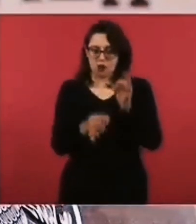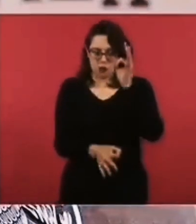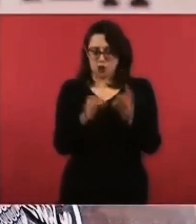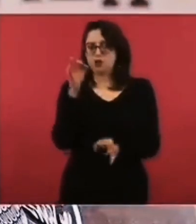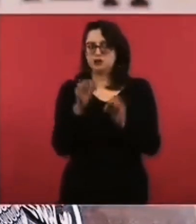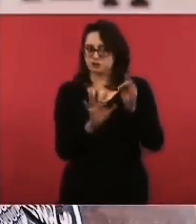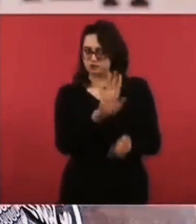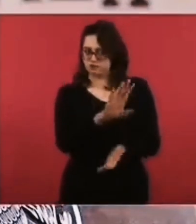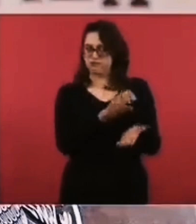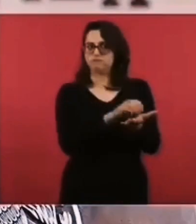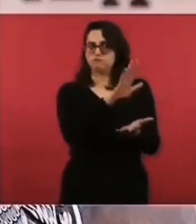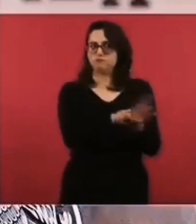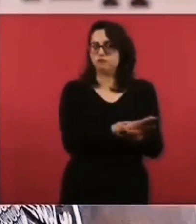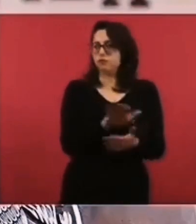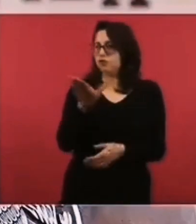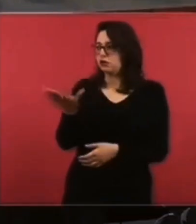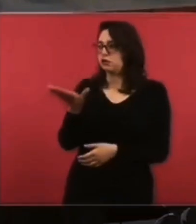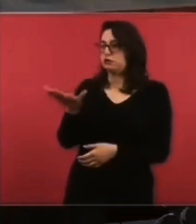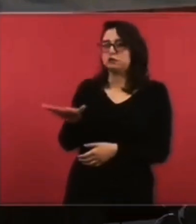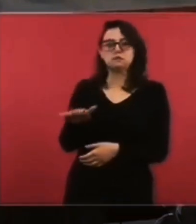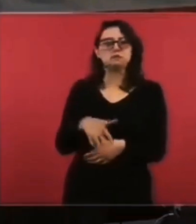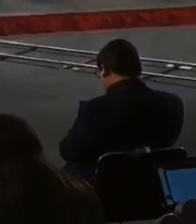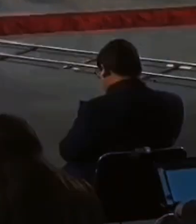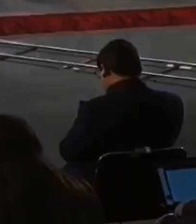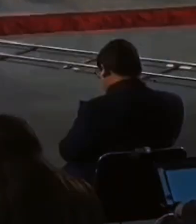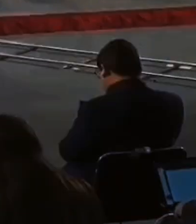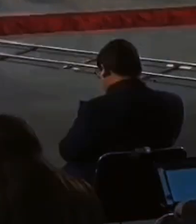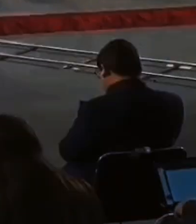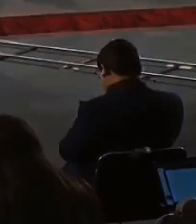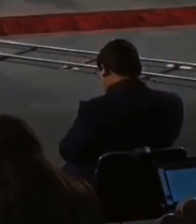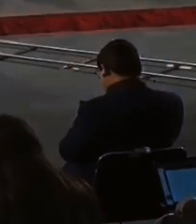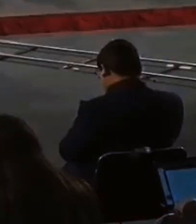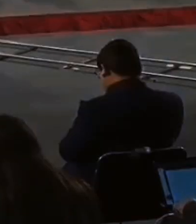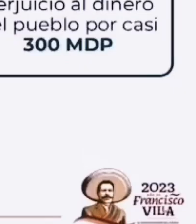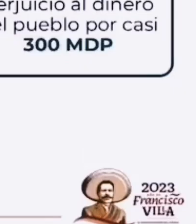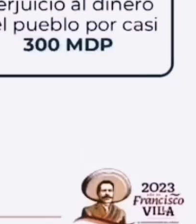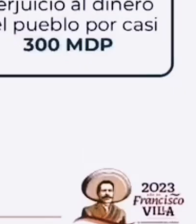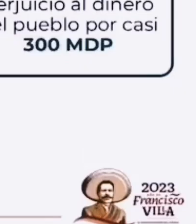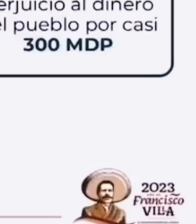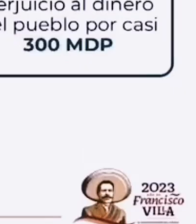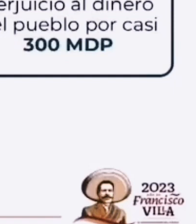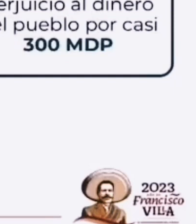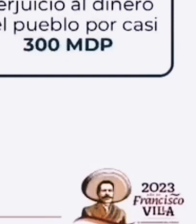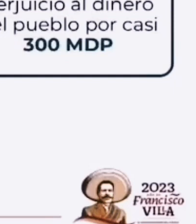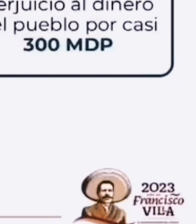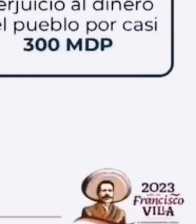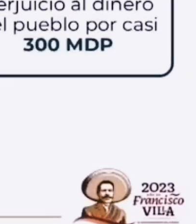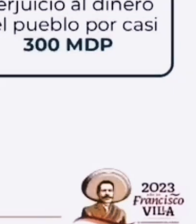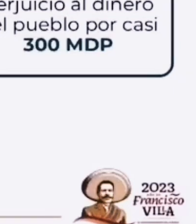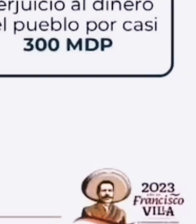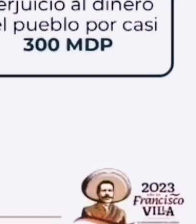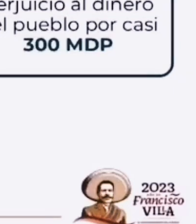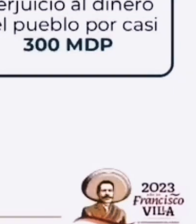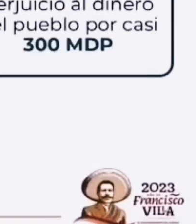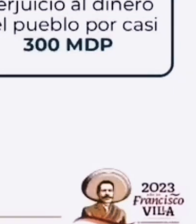Sin embargo, dicho fin se vio obstaculizado por el actuar del juez Eduardo Alberto Osorio Rosado, quien reiteradamente ha